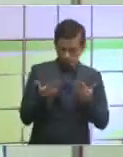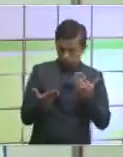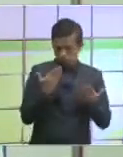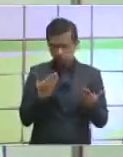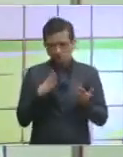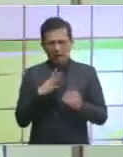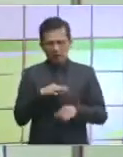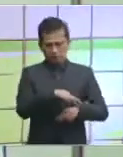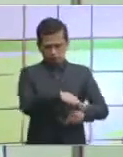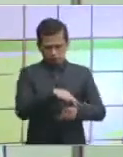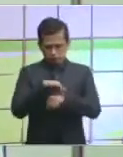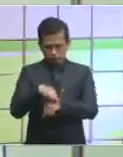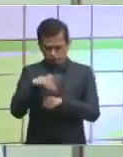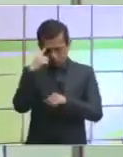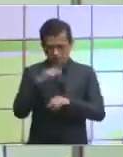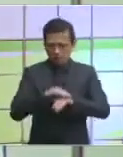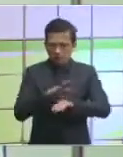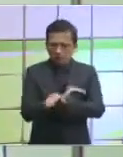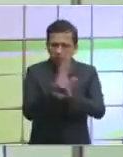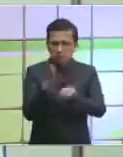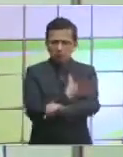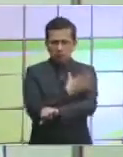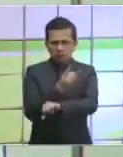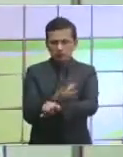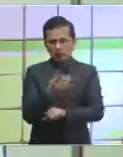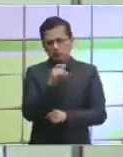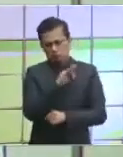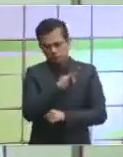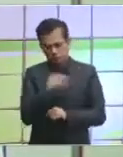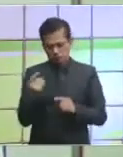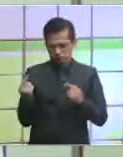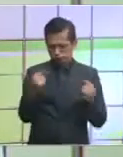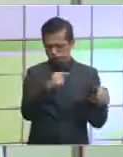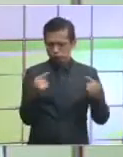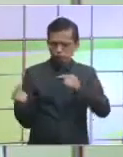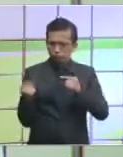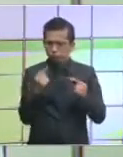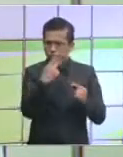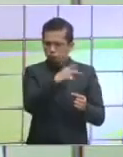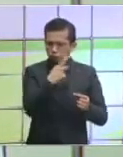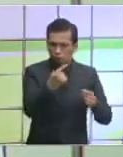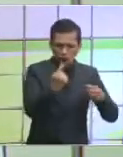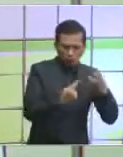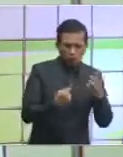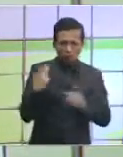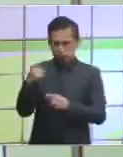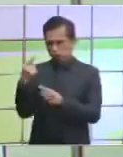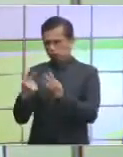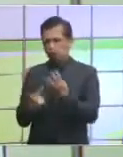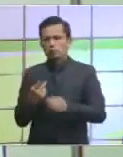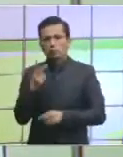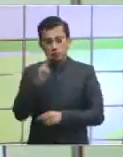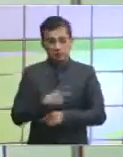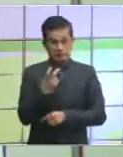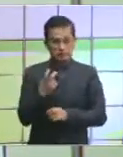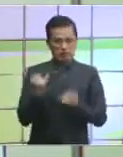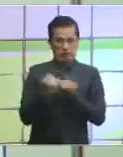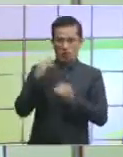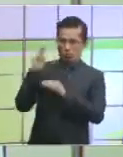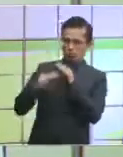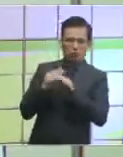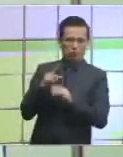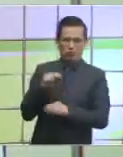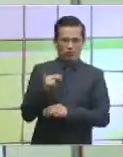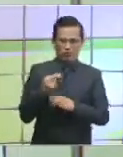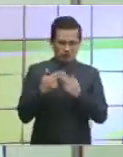esta condición de transparencia y esta condición de argumento porque porque insisto si es una práctica irregular la seguimos todos